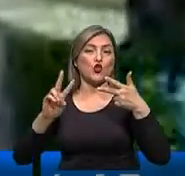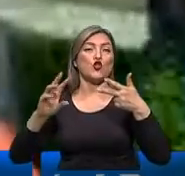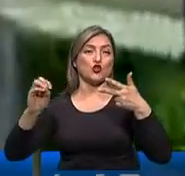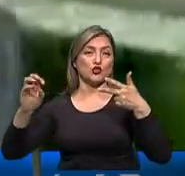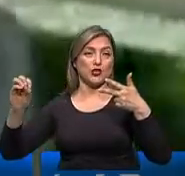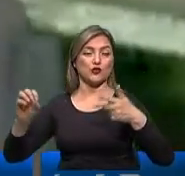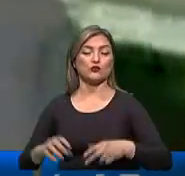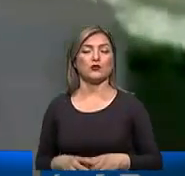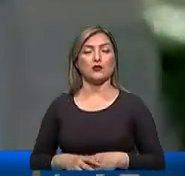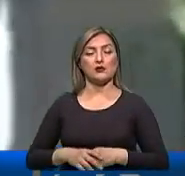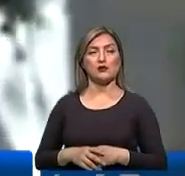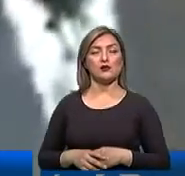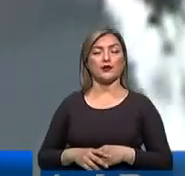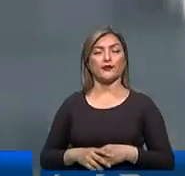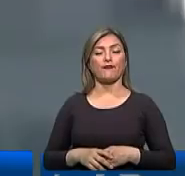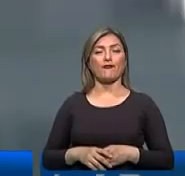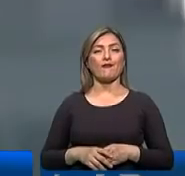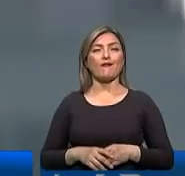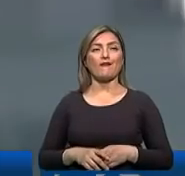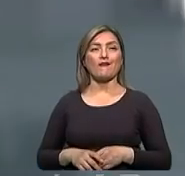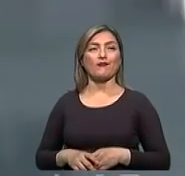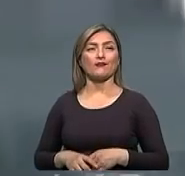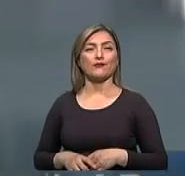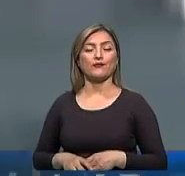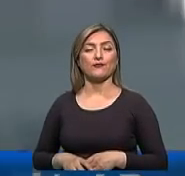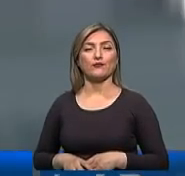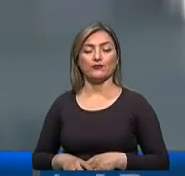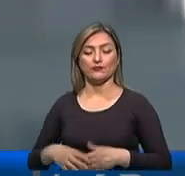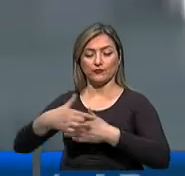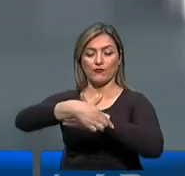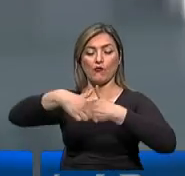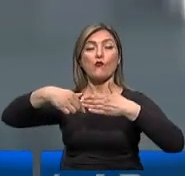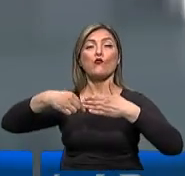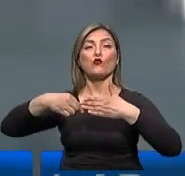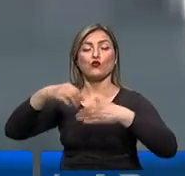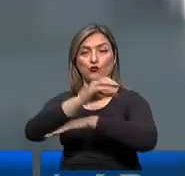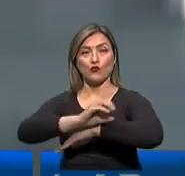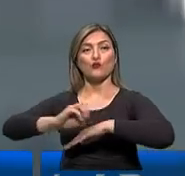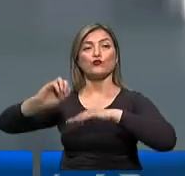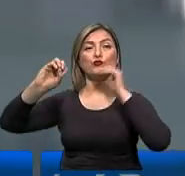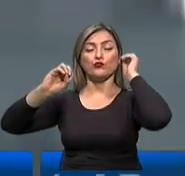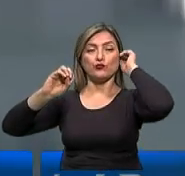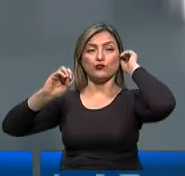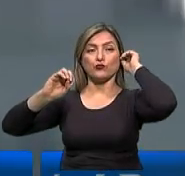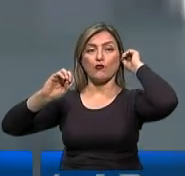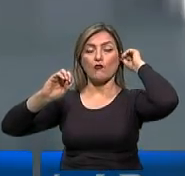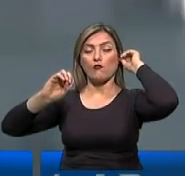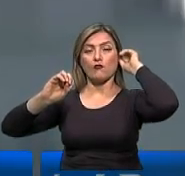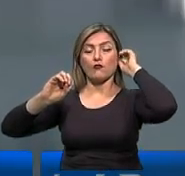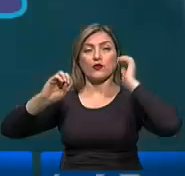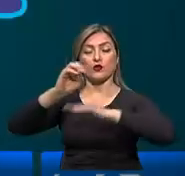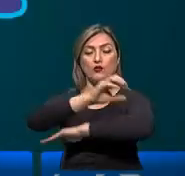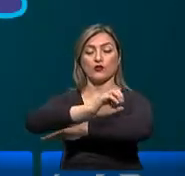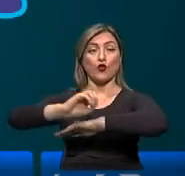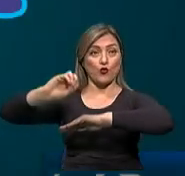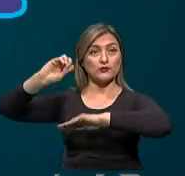200. Perfecto, vamos a repetir los límites porque hubo un poco de confusión. Por la parte occidental es desde la